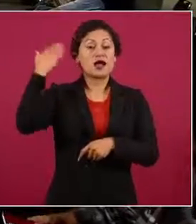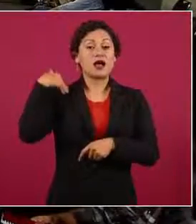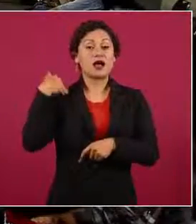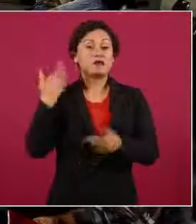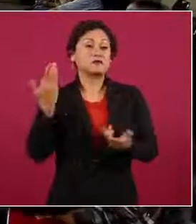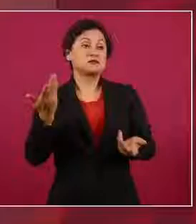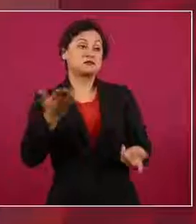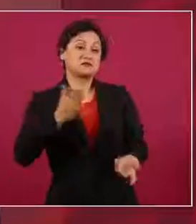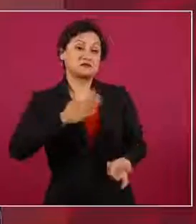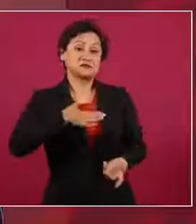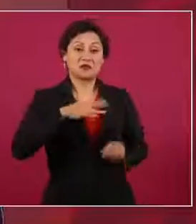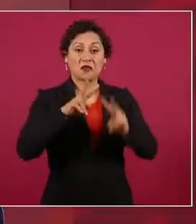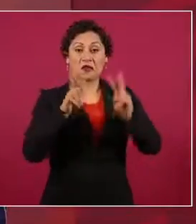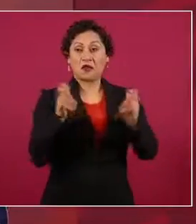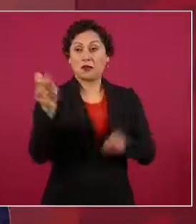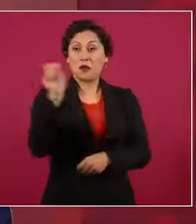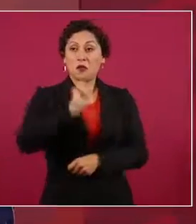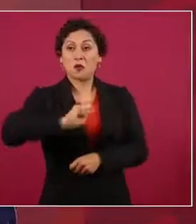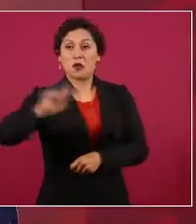expertos,